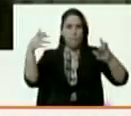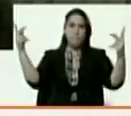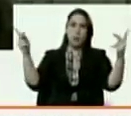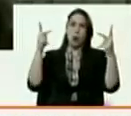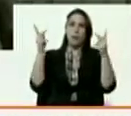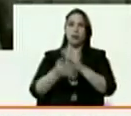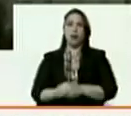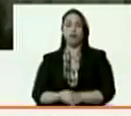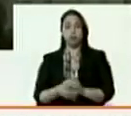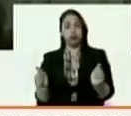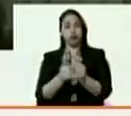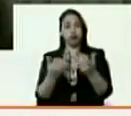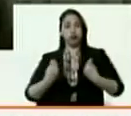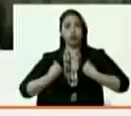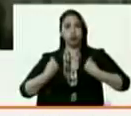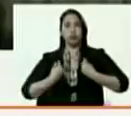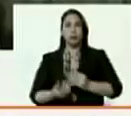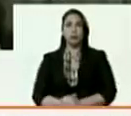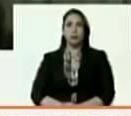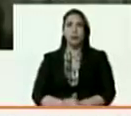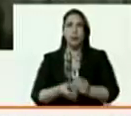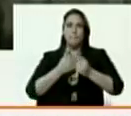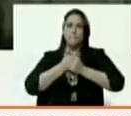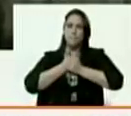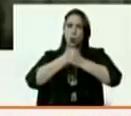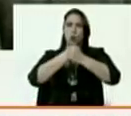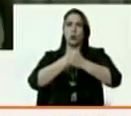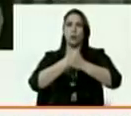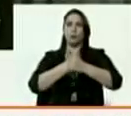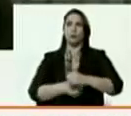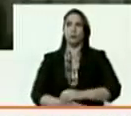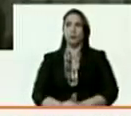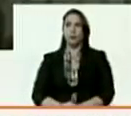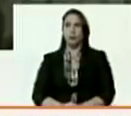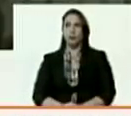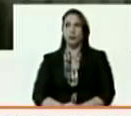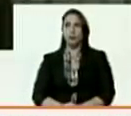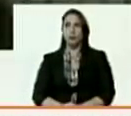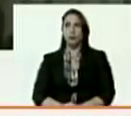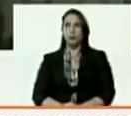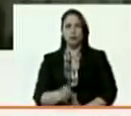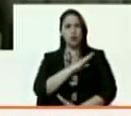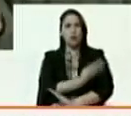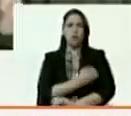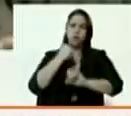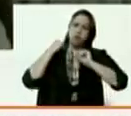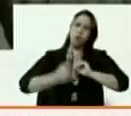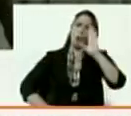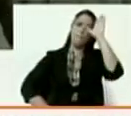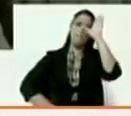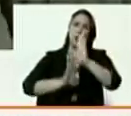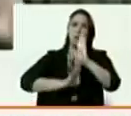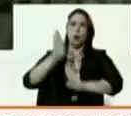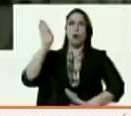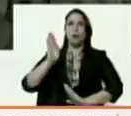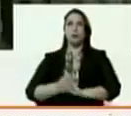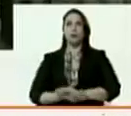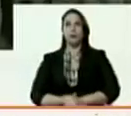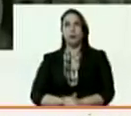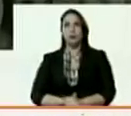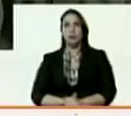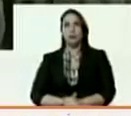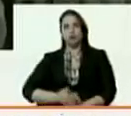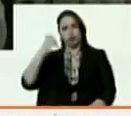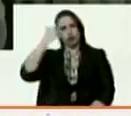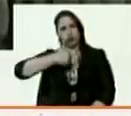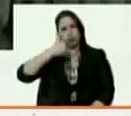de convivencia, de amor, de solidez, de desarrollo, de